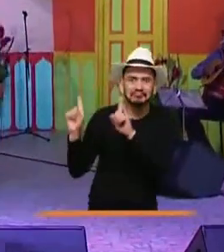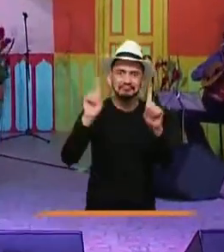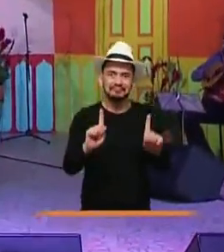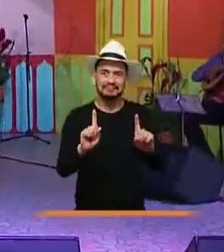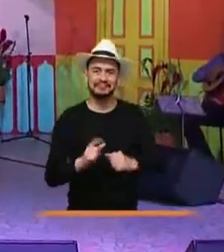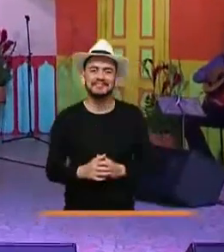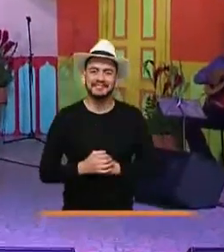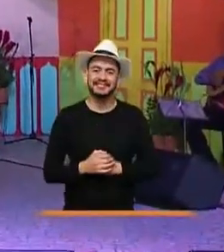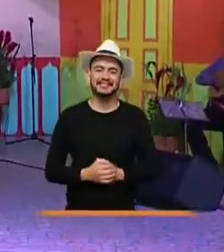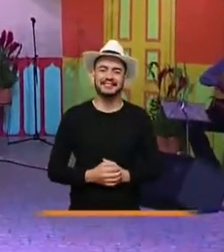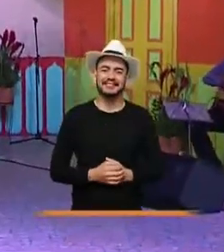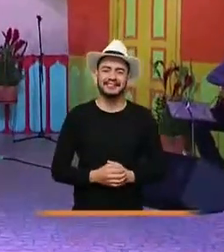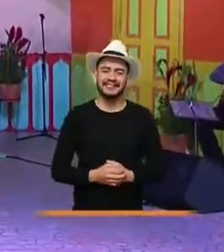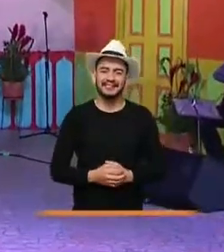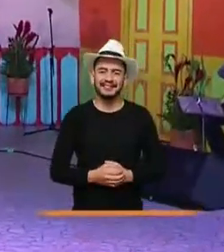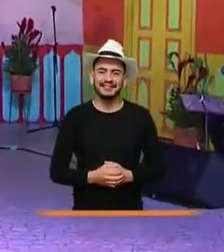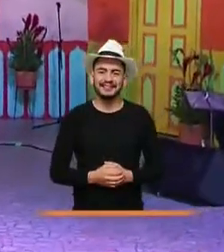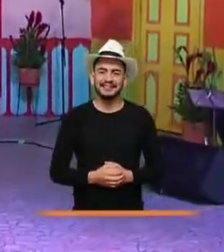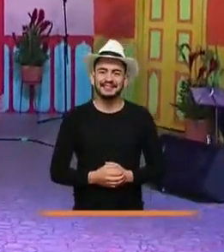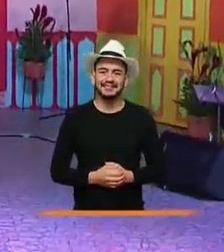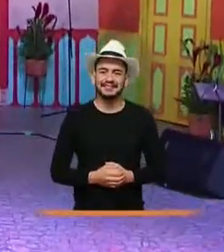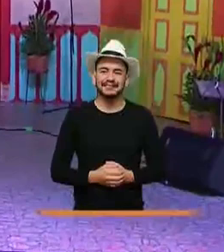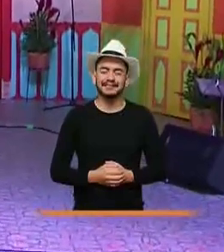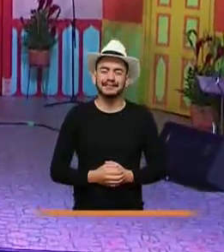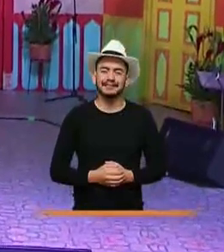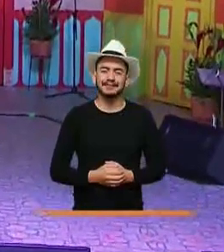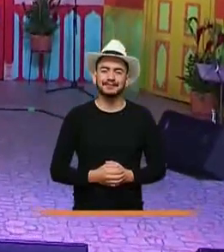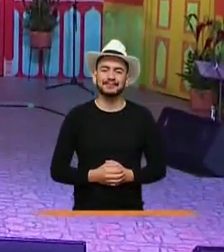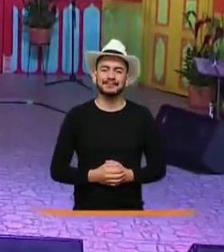y el trovador alto rey y virrey del año pasado